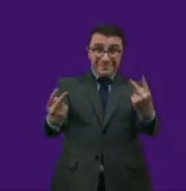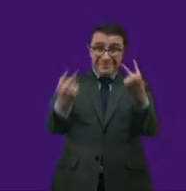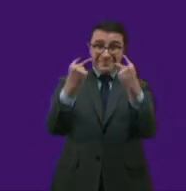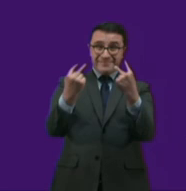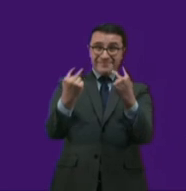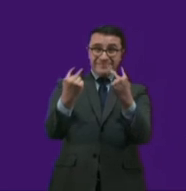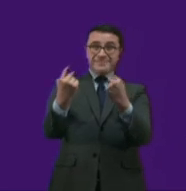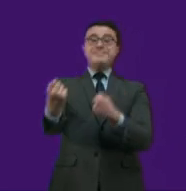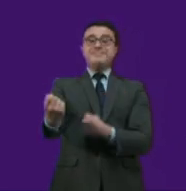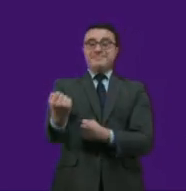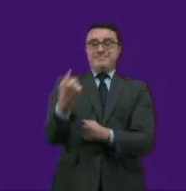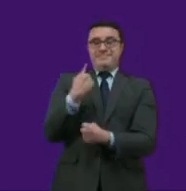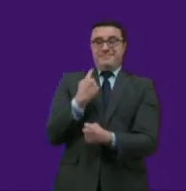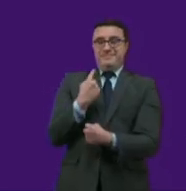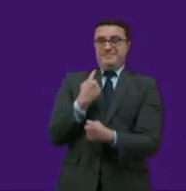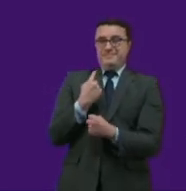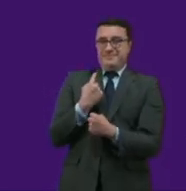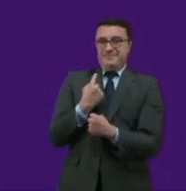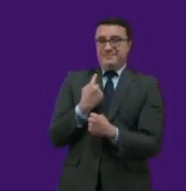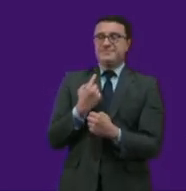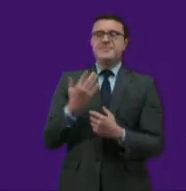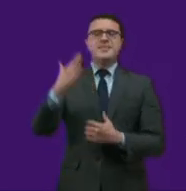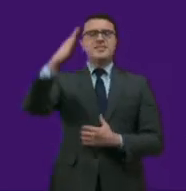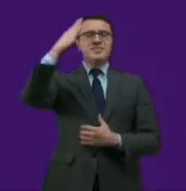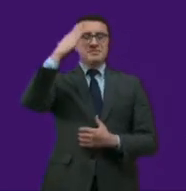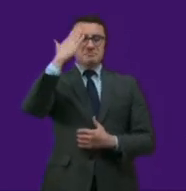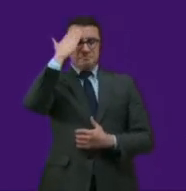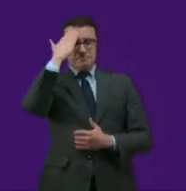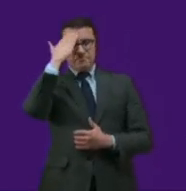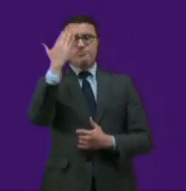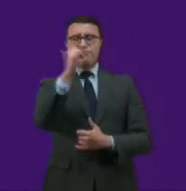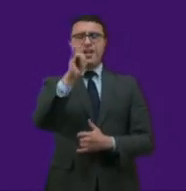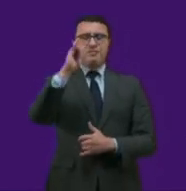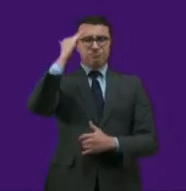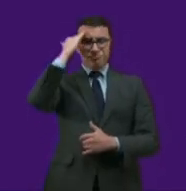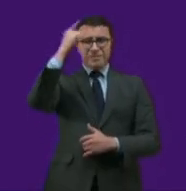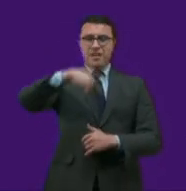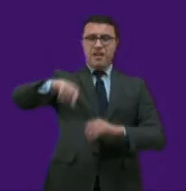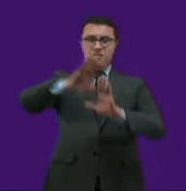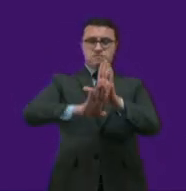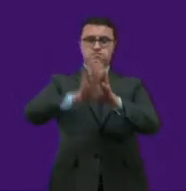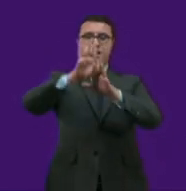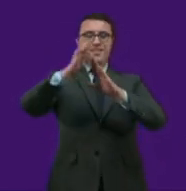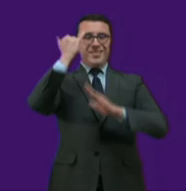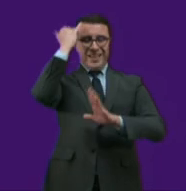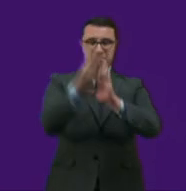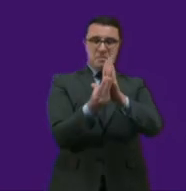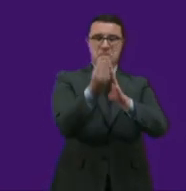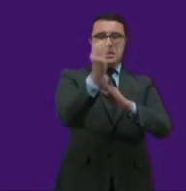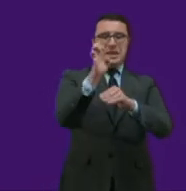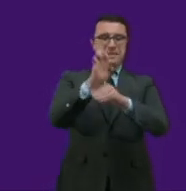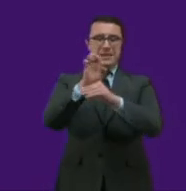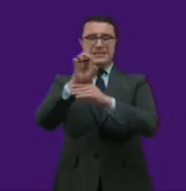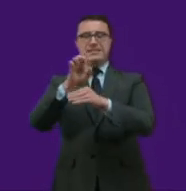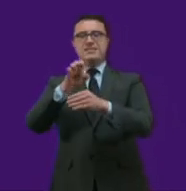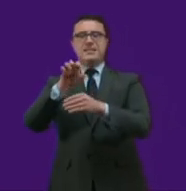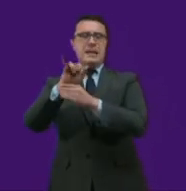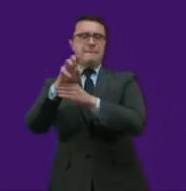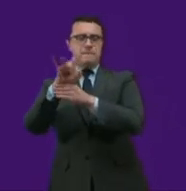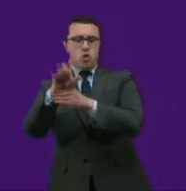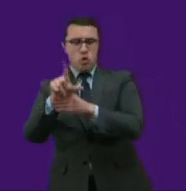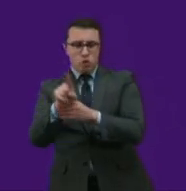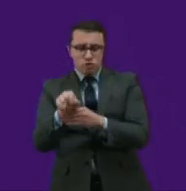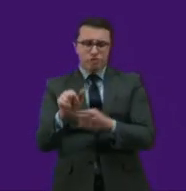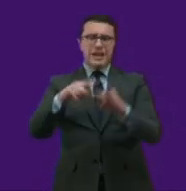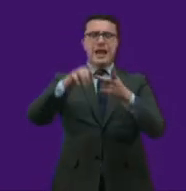listo, tenemos claro quiénes nos van a ayudar a crecer nuestro emprendimiento. Hablamos de Impulsa, de Endeavor, de